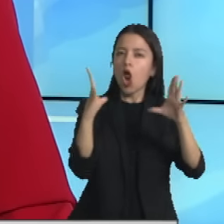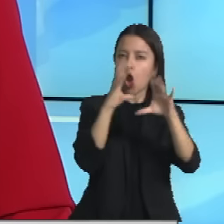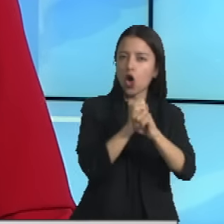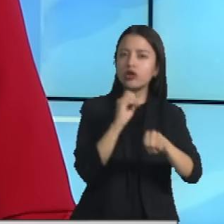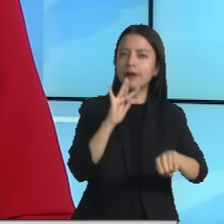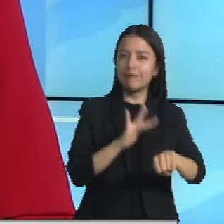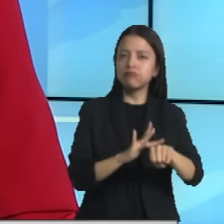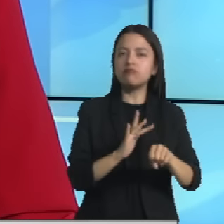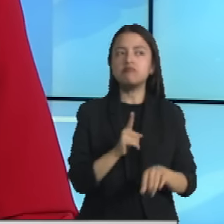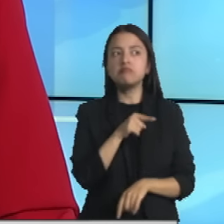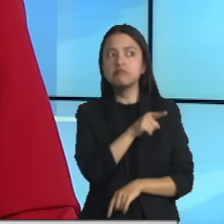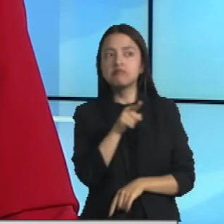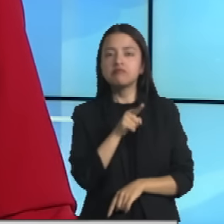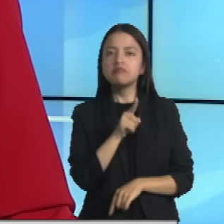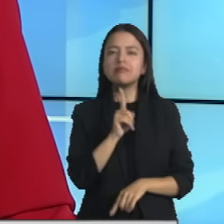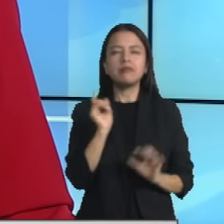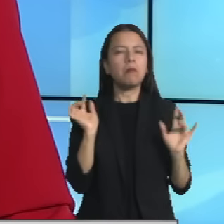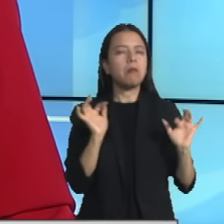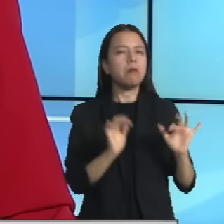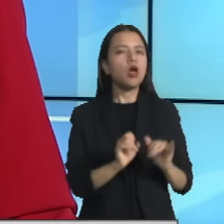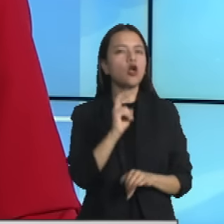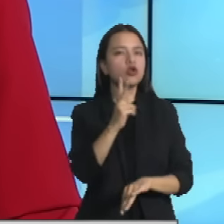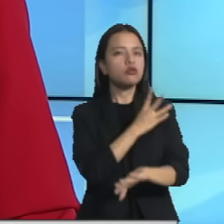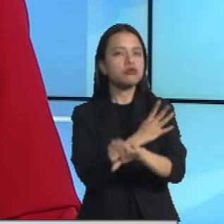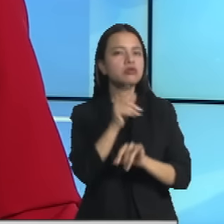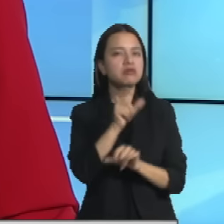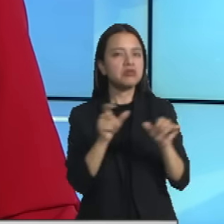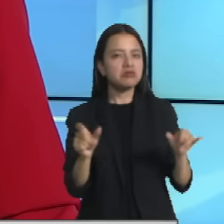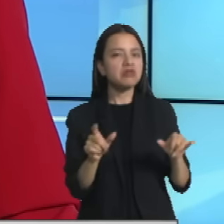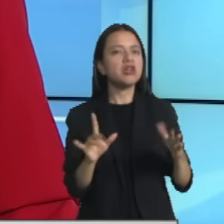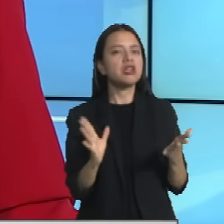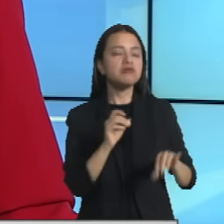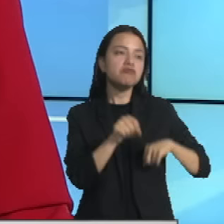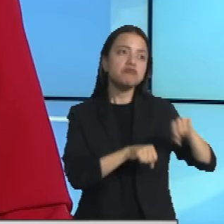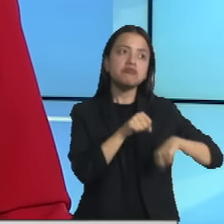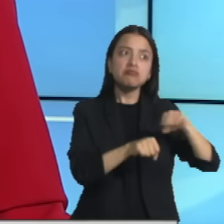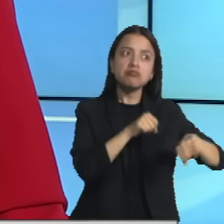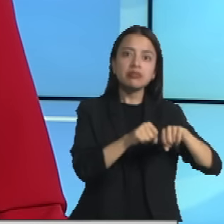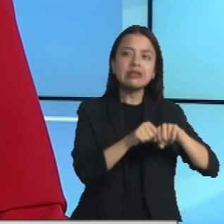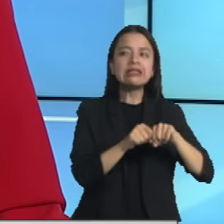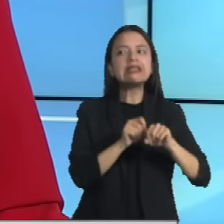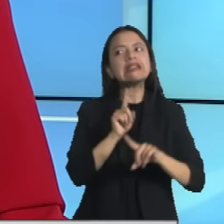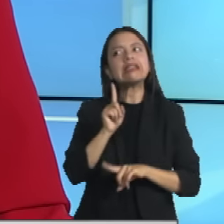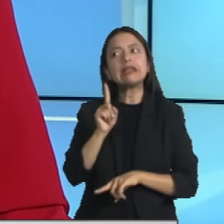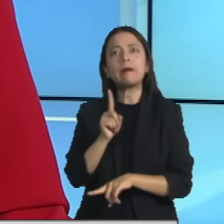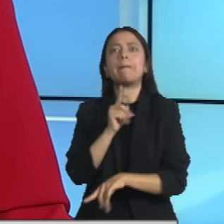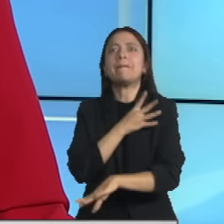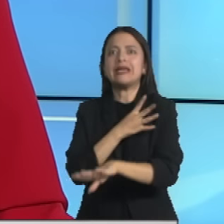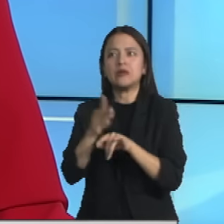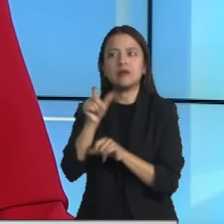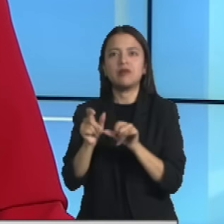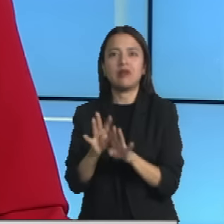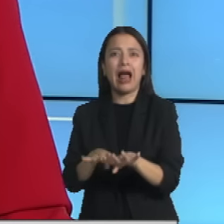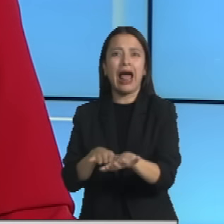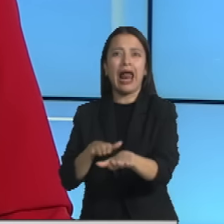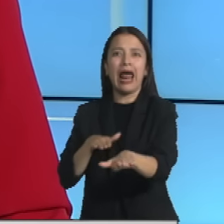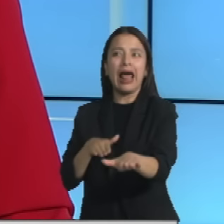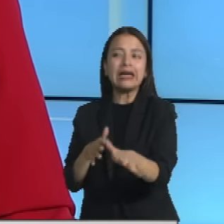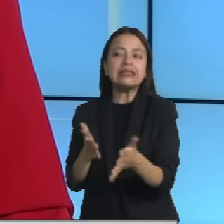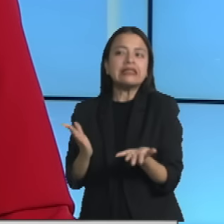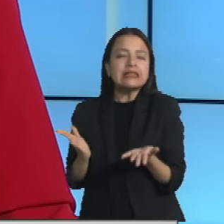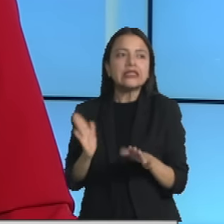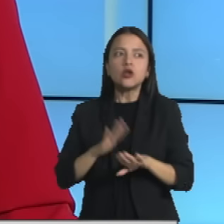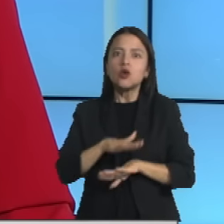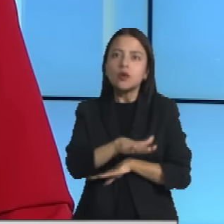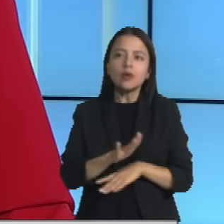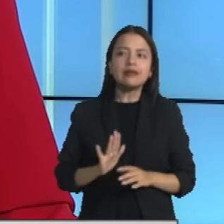parte, se espera la participación de más de 2 millones de personas y por otra, millones de afectados por los problemas de movilidad que la actividad